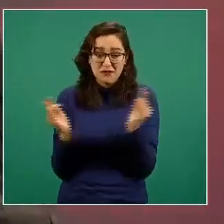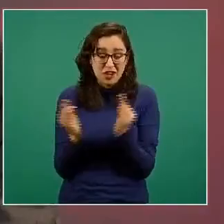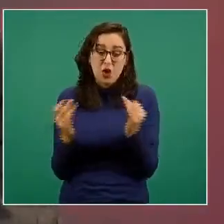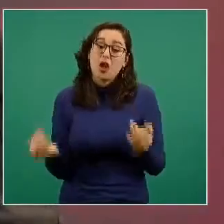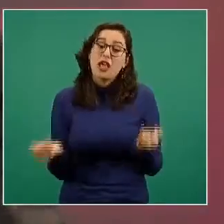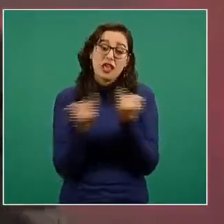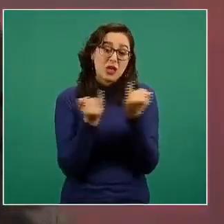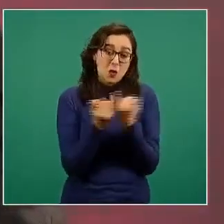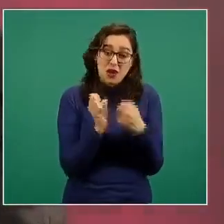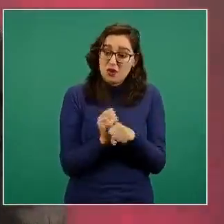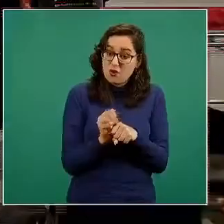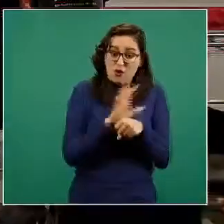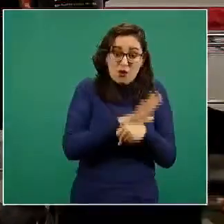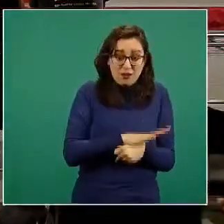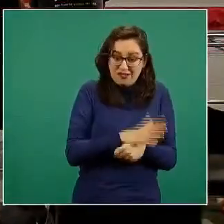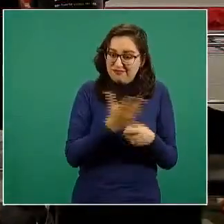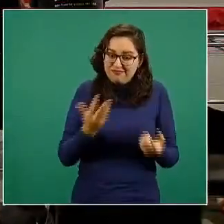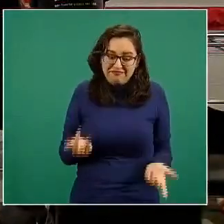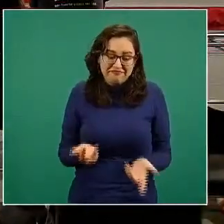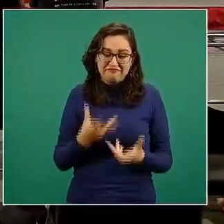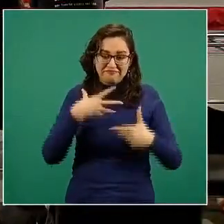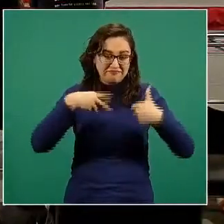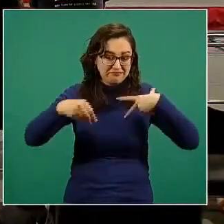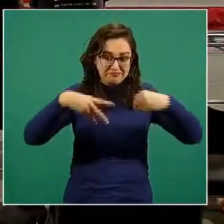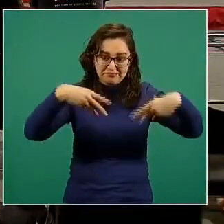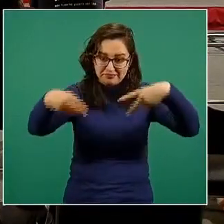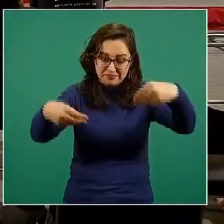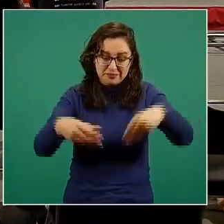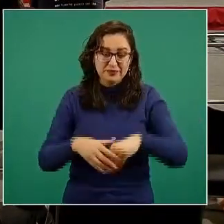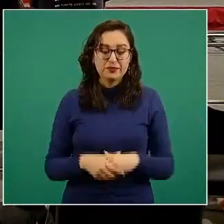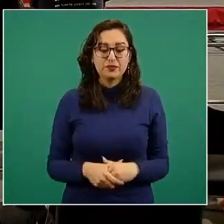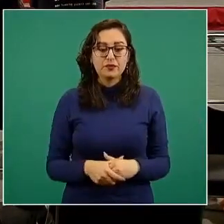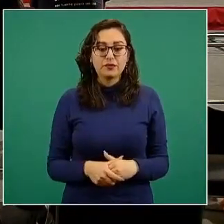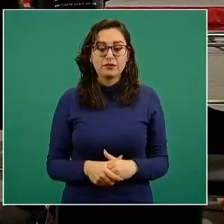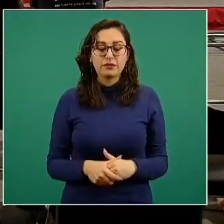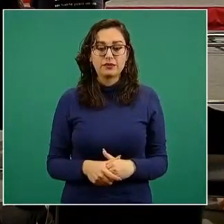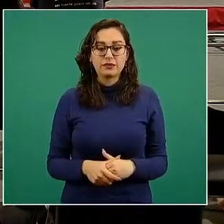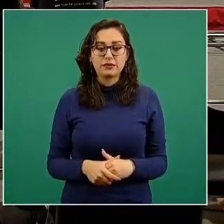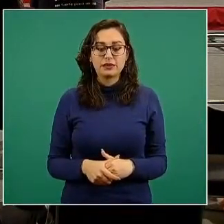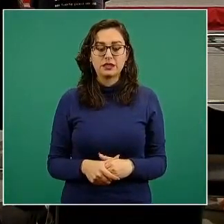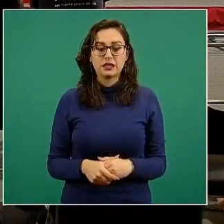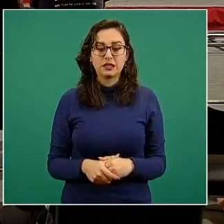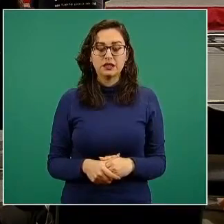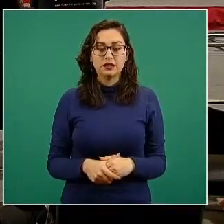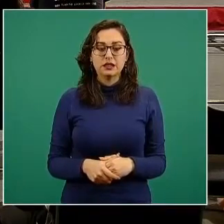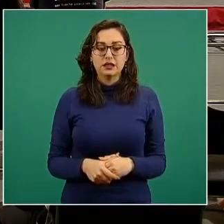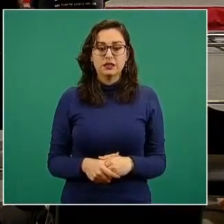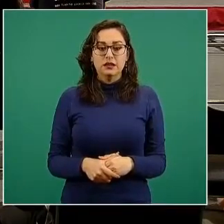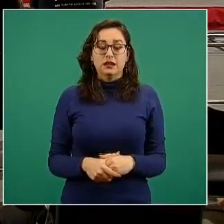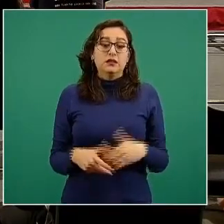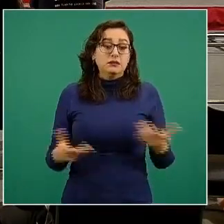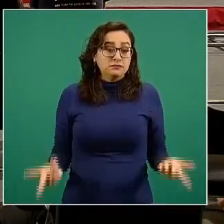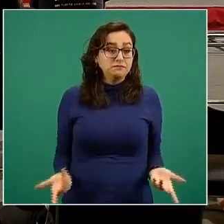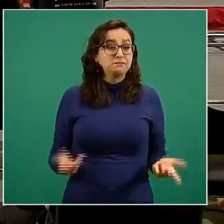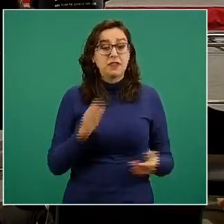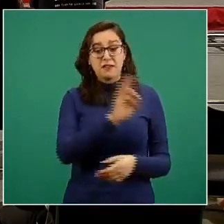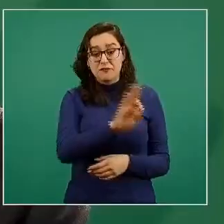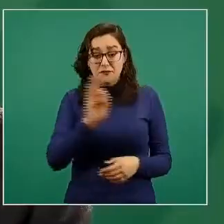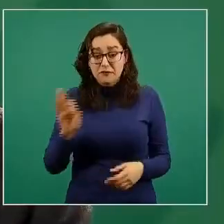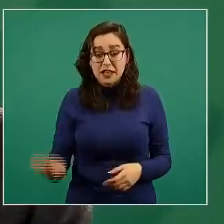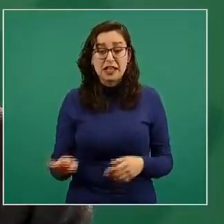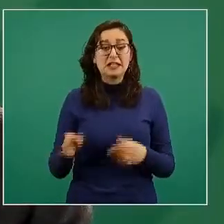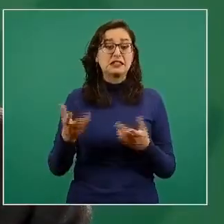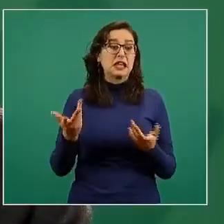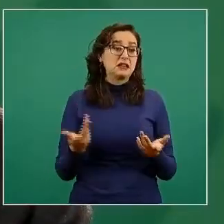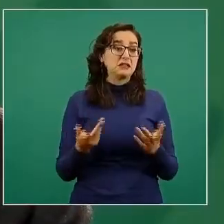a través de las secreciones respiratorias. El comportamiento diverso, calendarios diversos, tiempos diversos entre